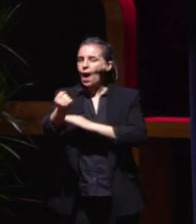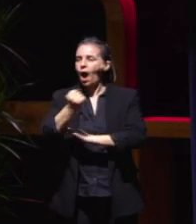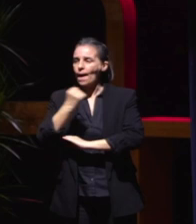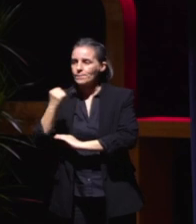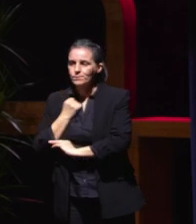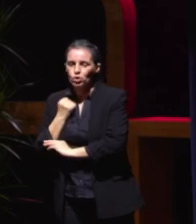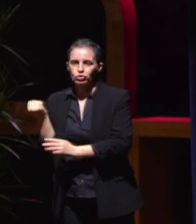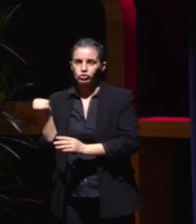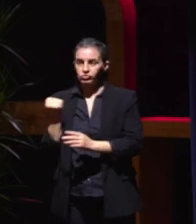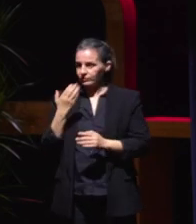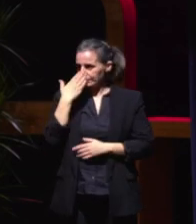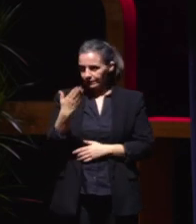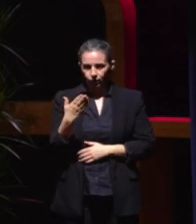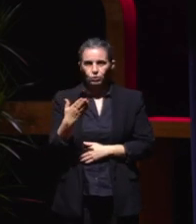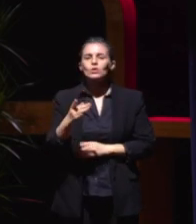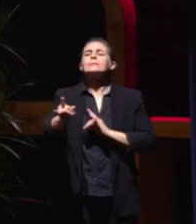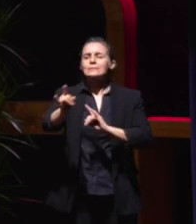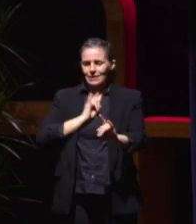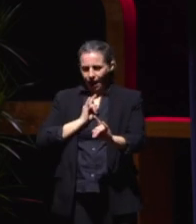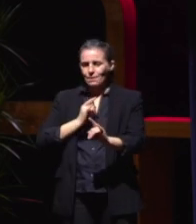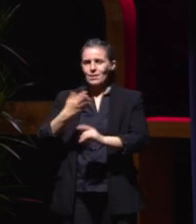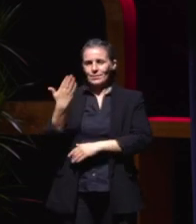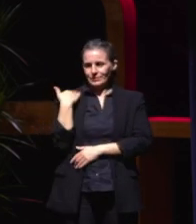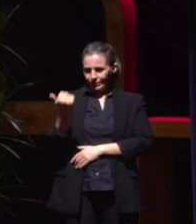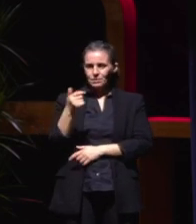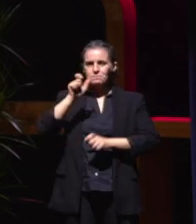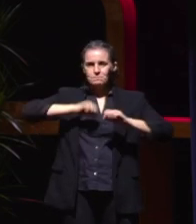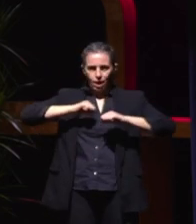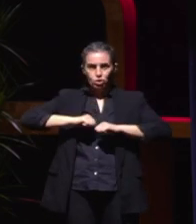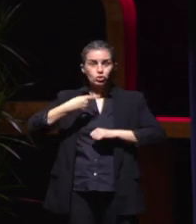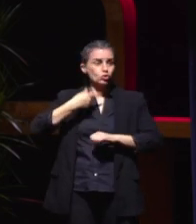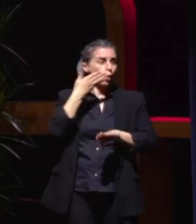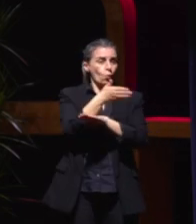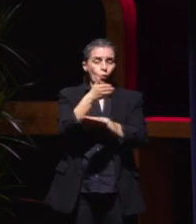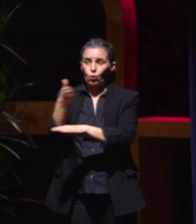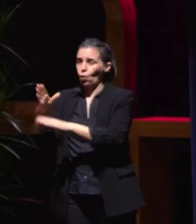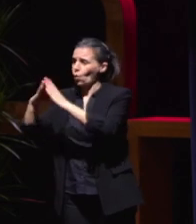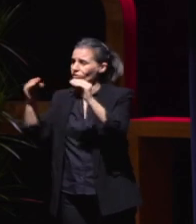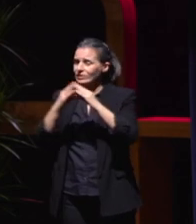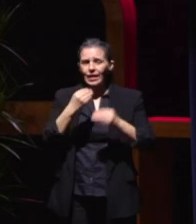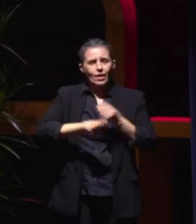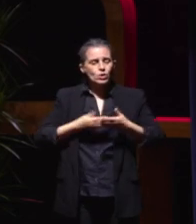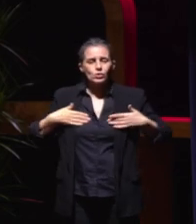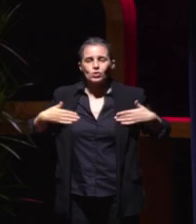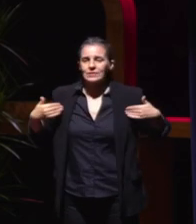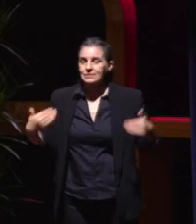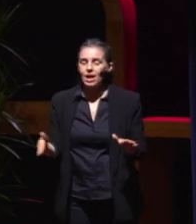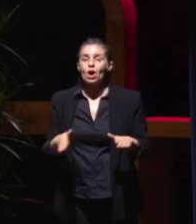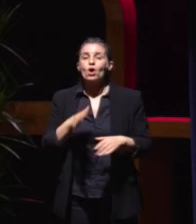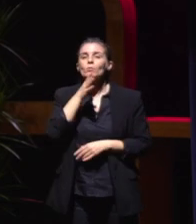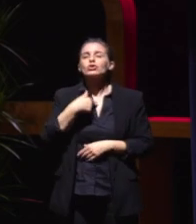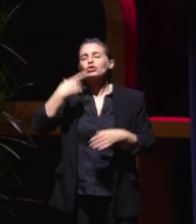de verdad llamarnos a las mayores yo voy a todas las universidades a hacer lo que sea porque creo que